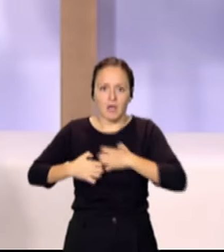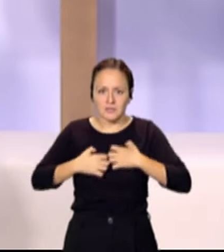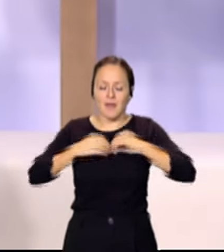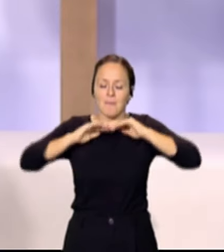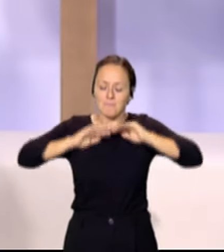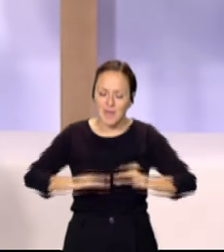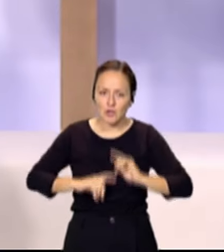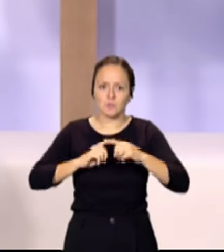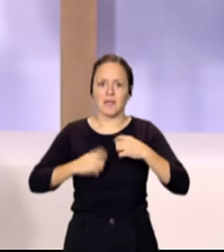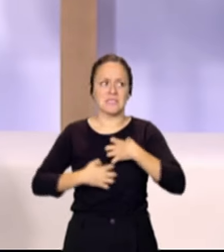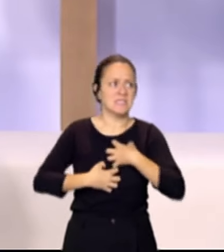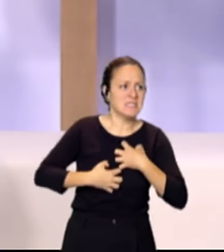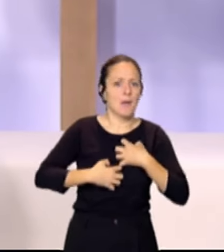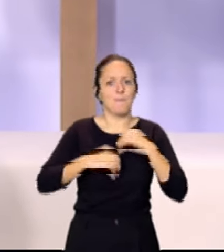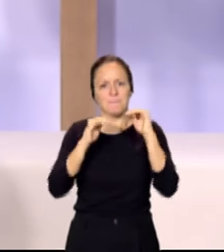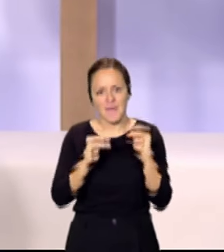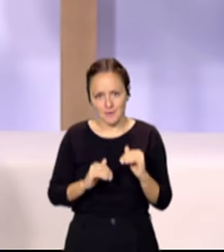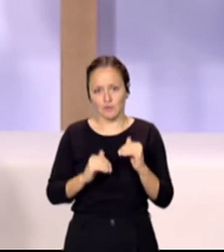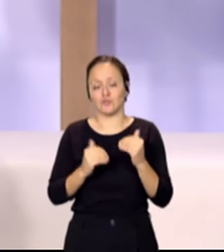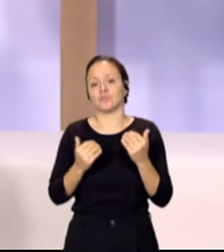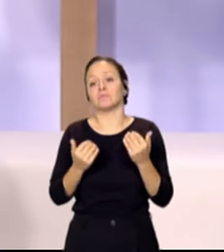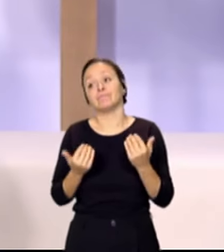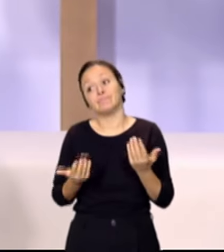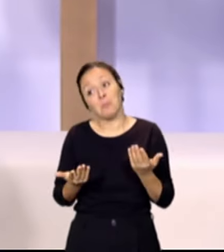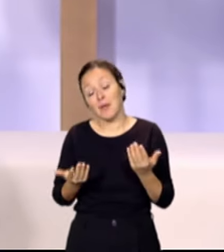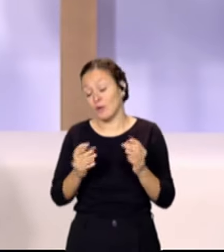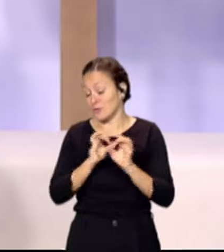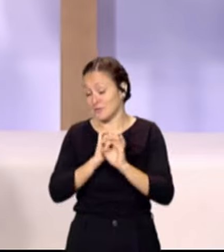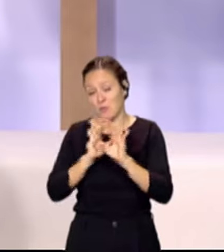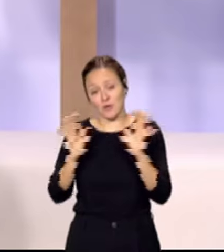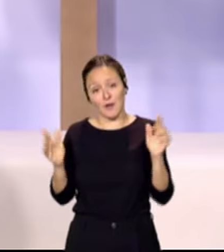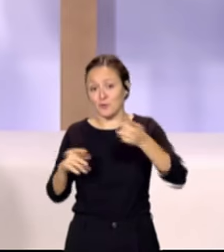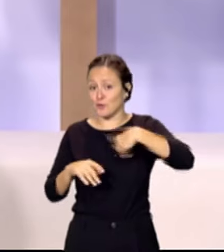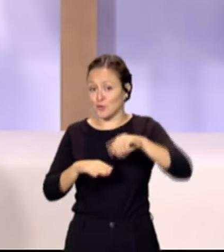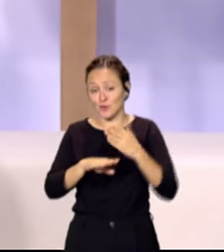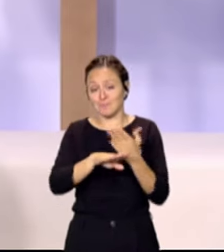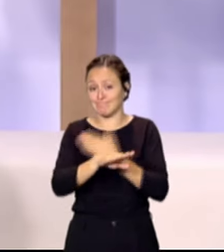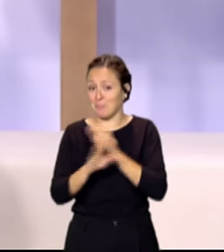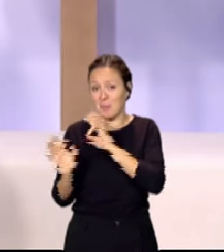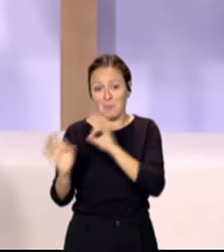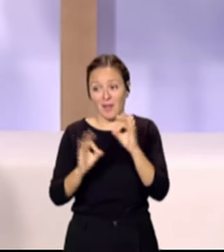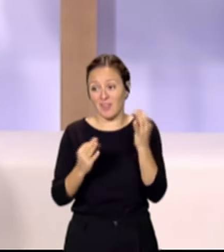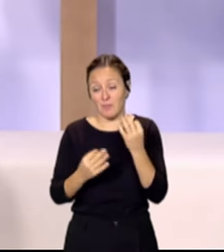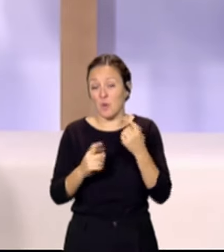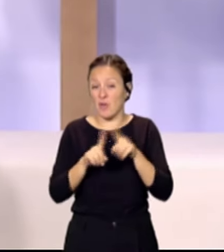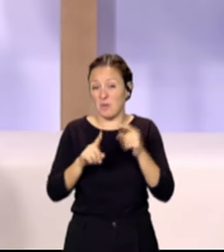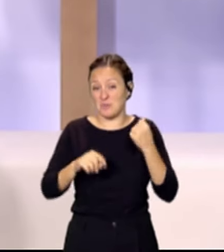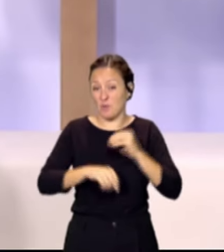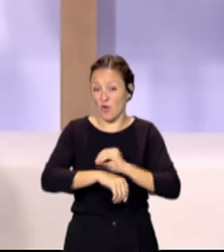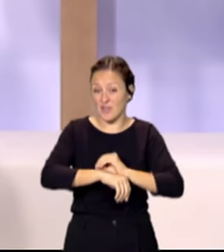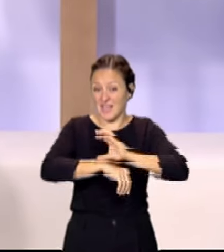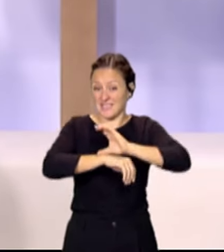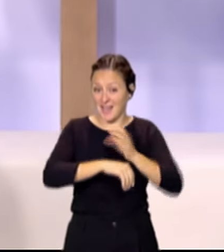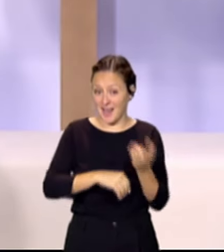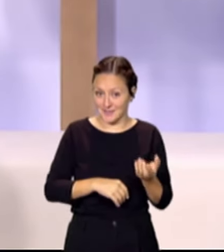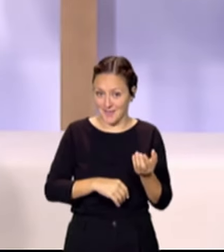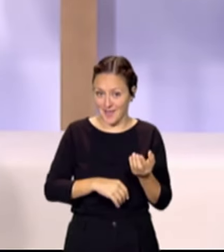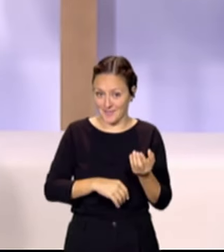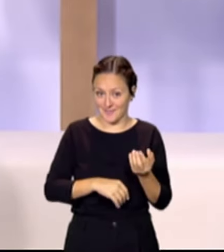tendencia a la angustia no pero no cabe duda que tenemos que prepararnos para eso igual que llamamos la resiliencia no eh la